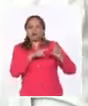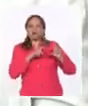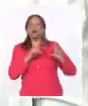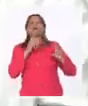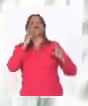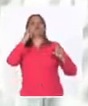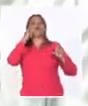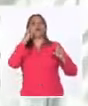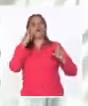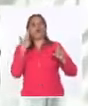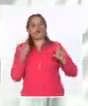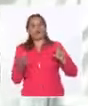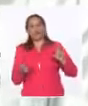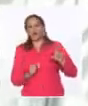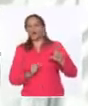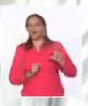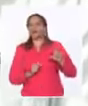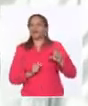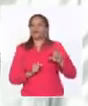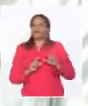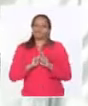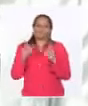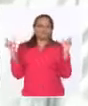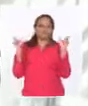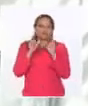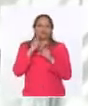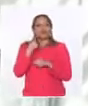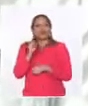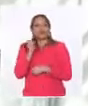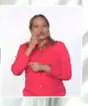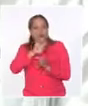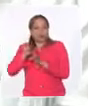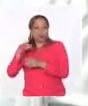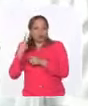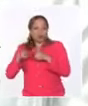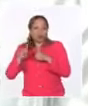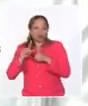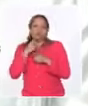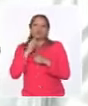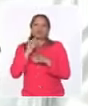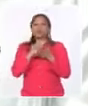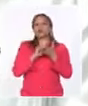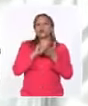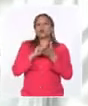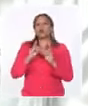Aquí, rara. Una vez tocó a la oficina y